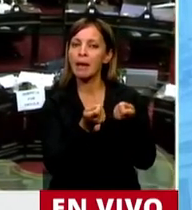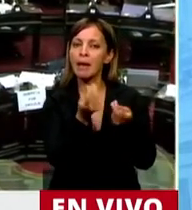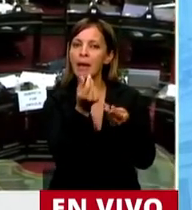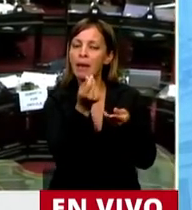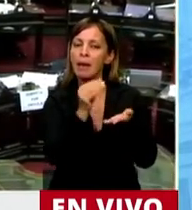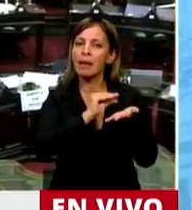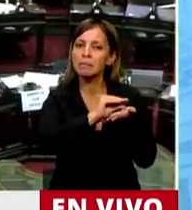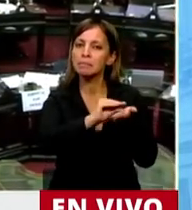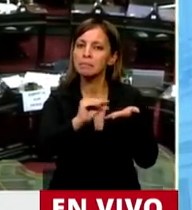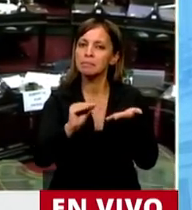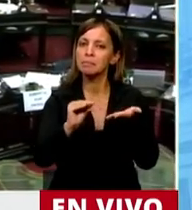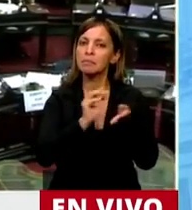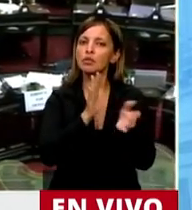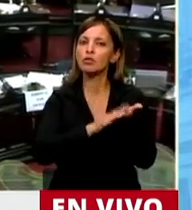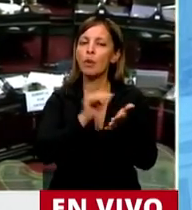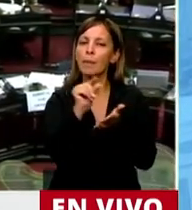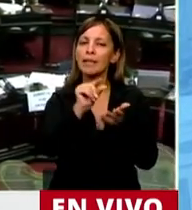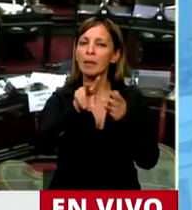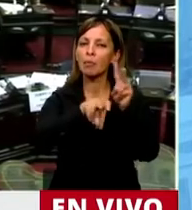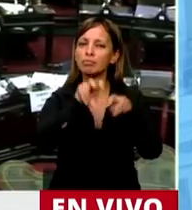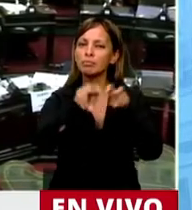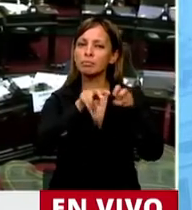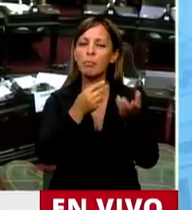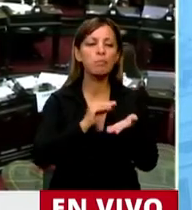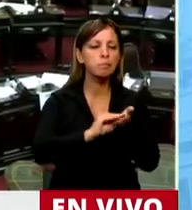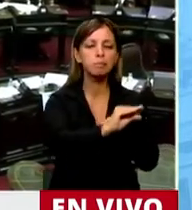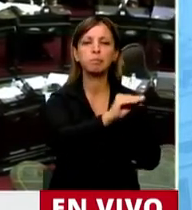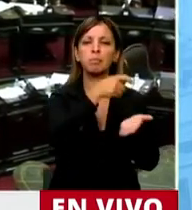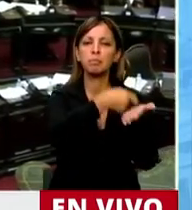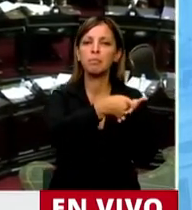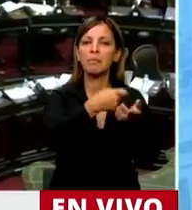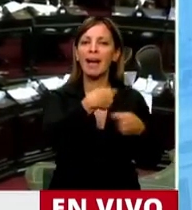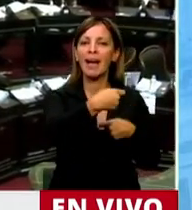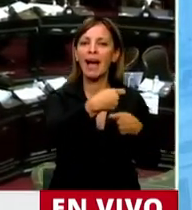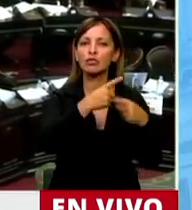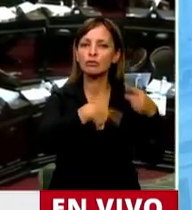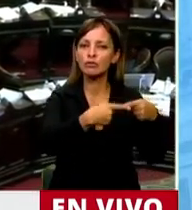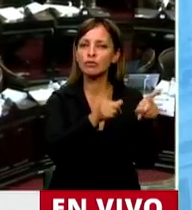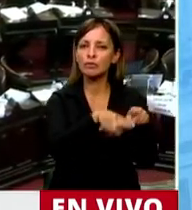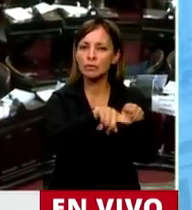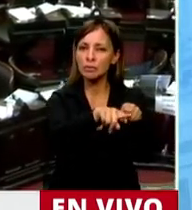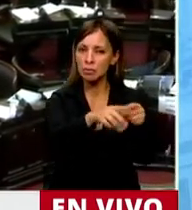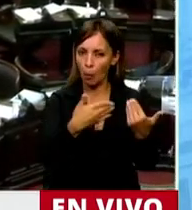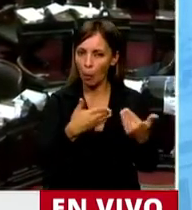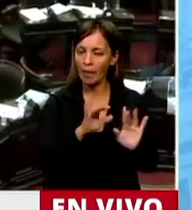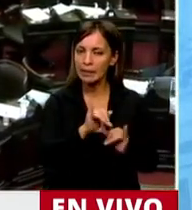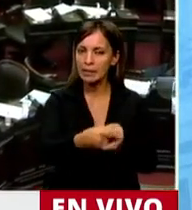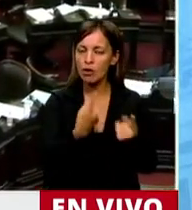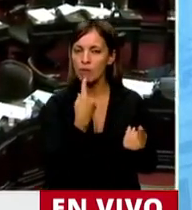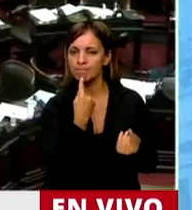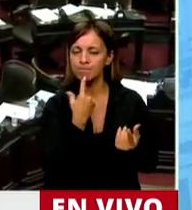el producido de este crédito para pagar gastos corrientes? Y va a quedar la gran